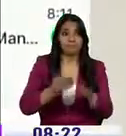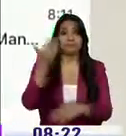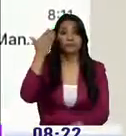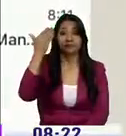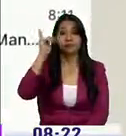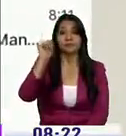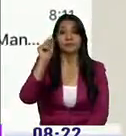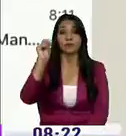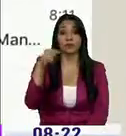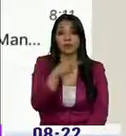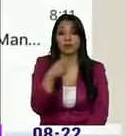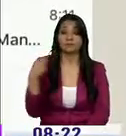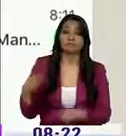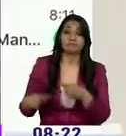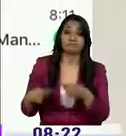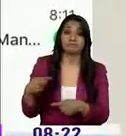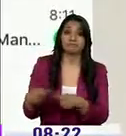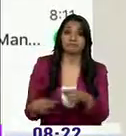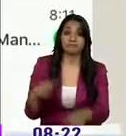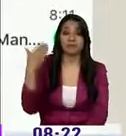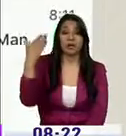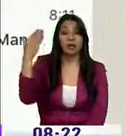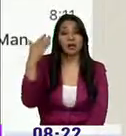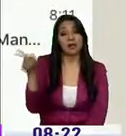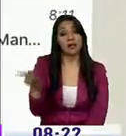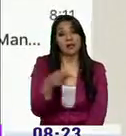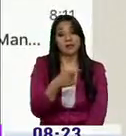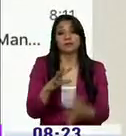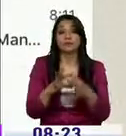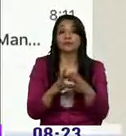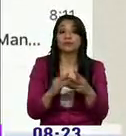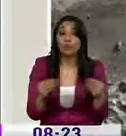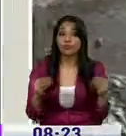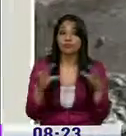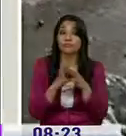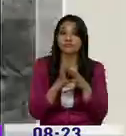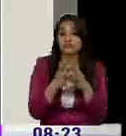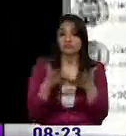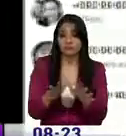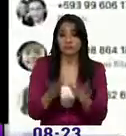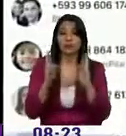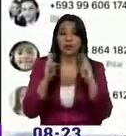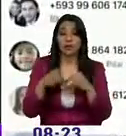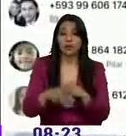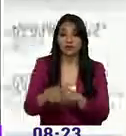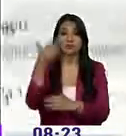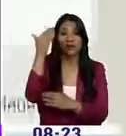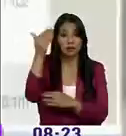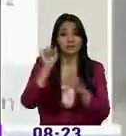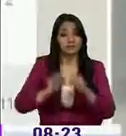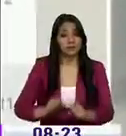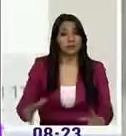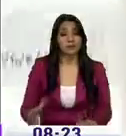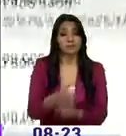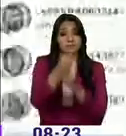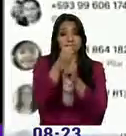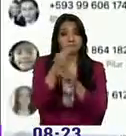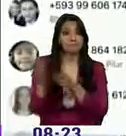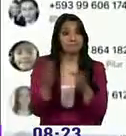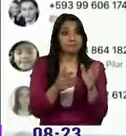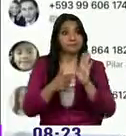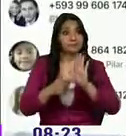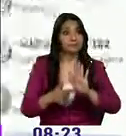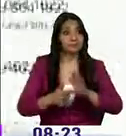esto heredado de todas las alcaldías. No se habla para hacer todas las obras complementarias. Ojalá en esta alcaldía se logre, ¿no? Vean. Y ahí